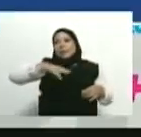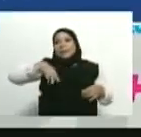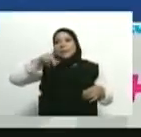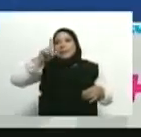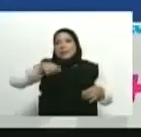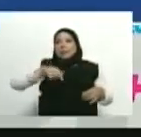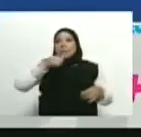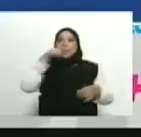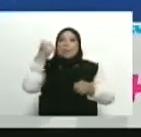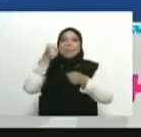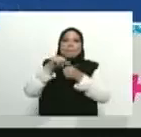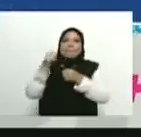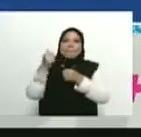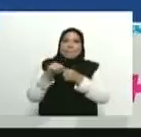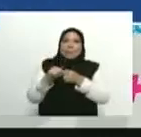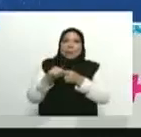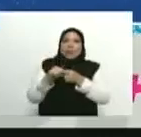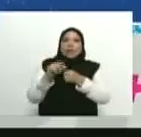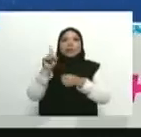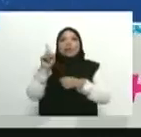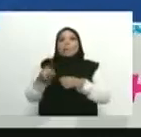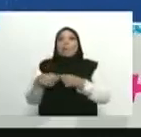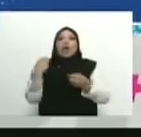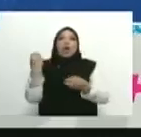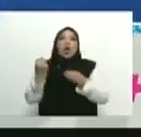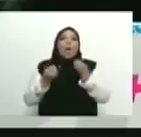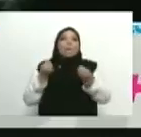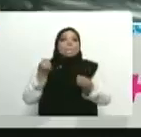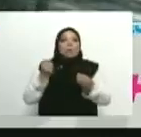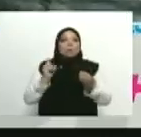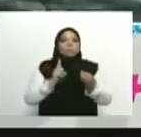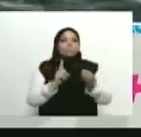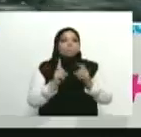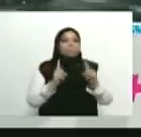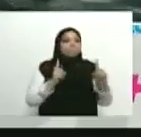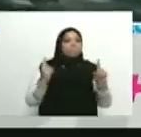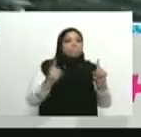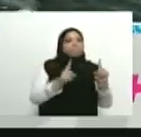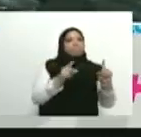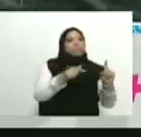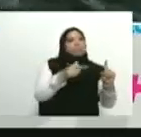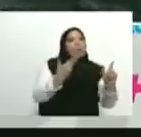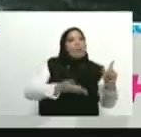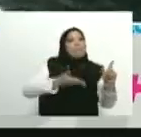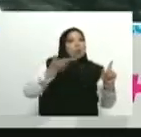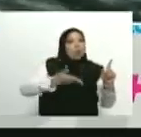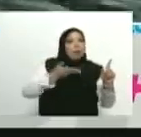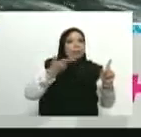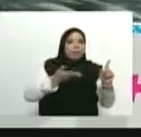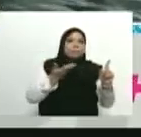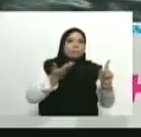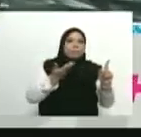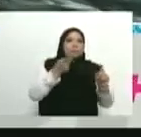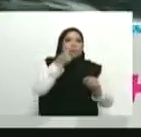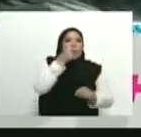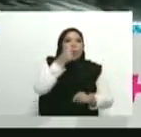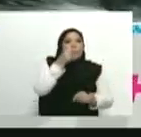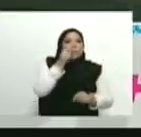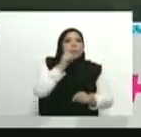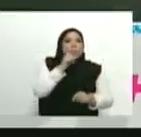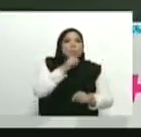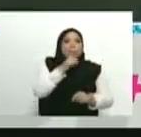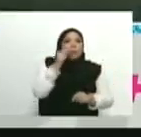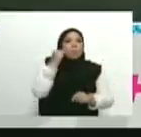de Maracaibo, conocer cuáles eran sus movimientos. Importantísimo eso, porque así Padilla, que era un